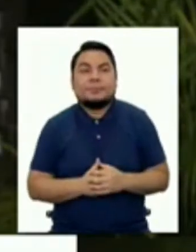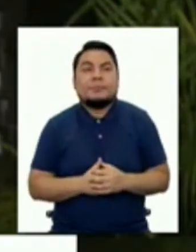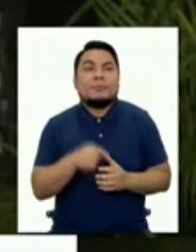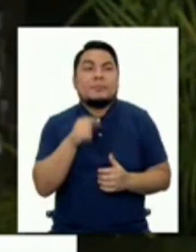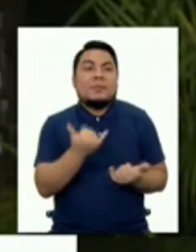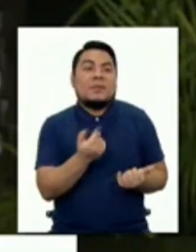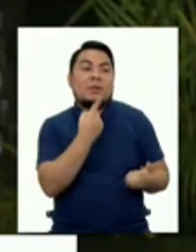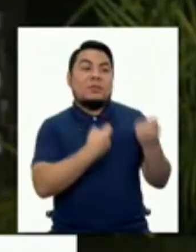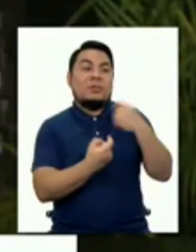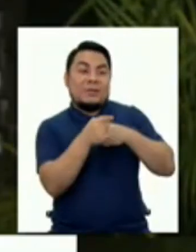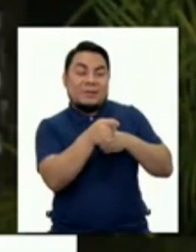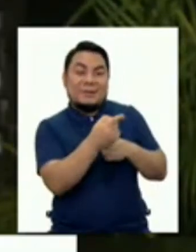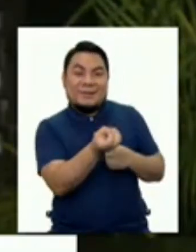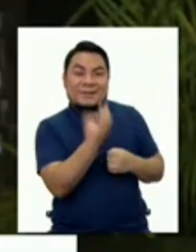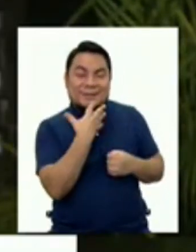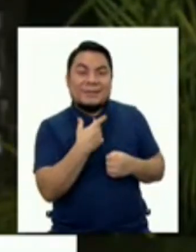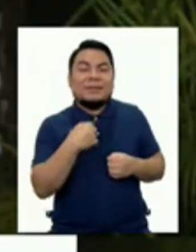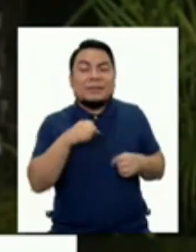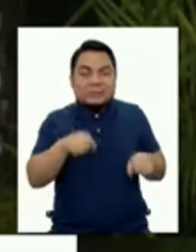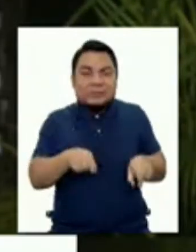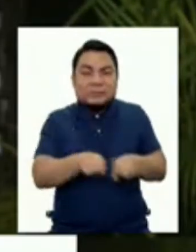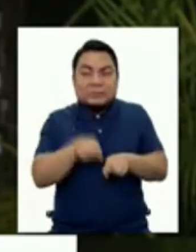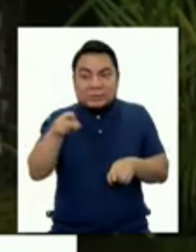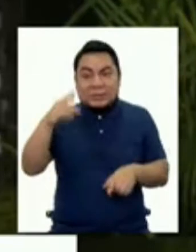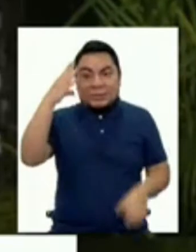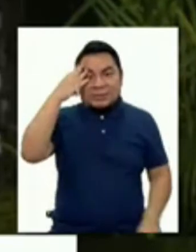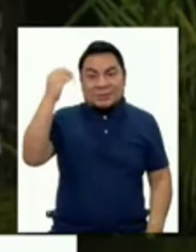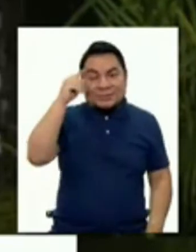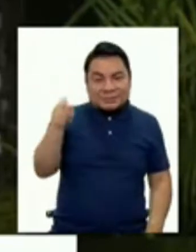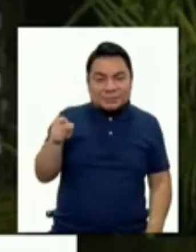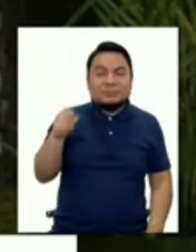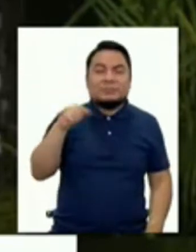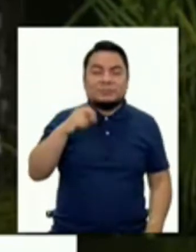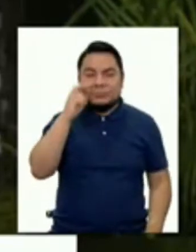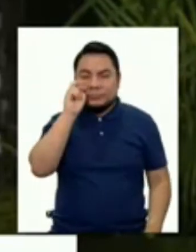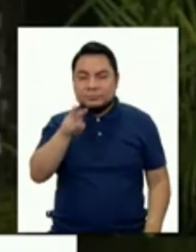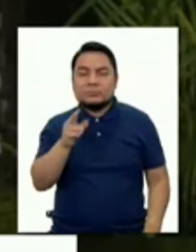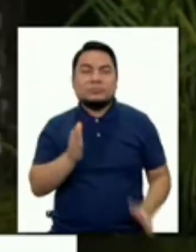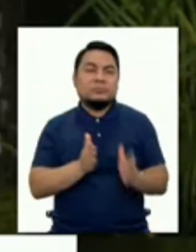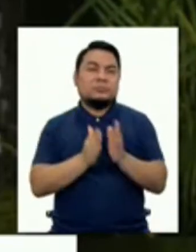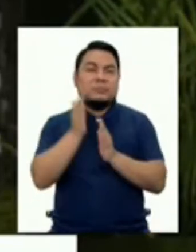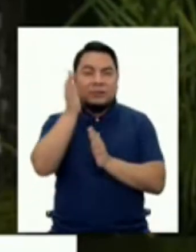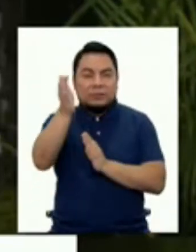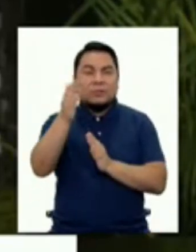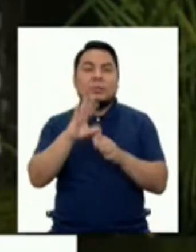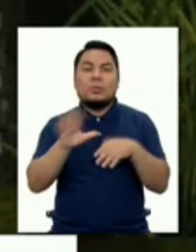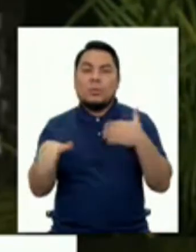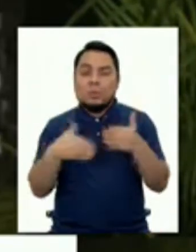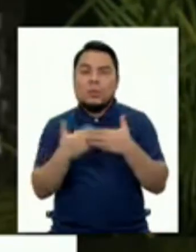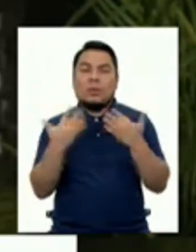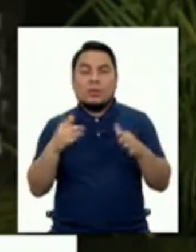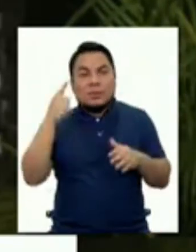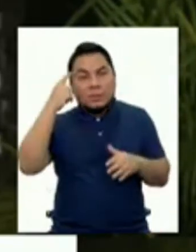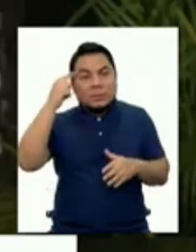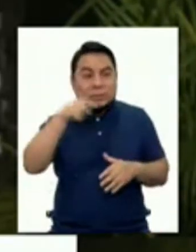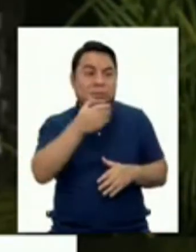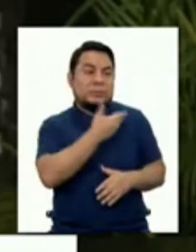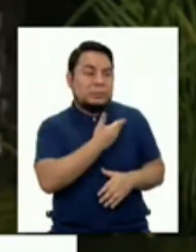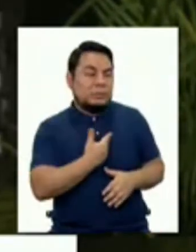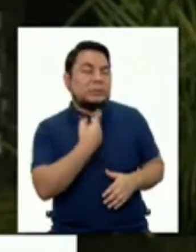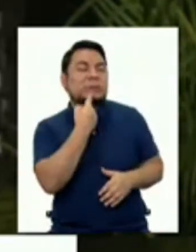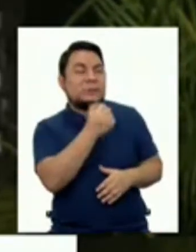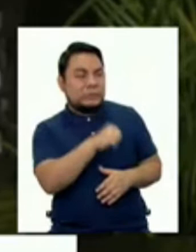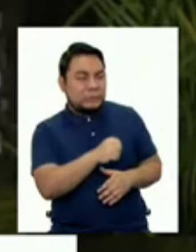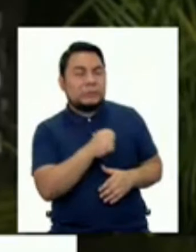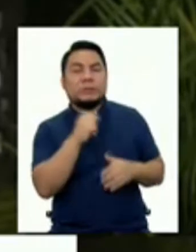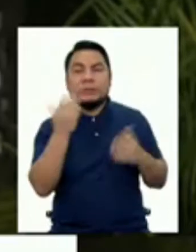que se nos ha planteado, obviamente también de esta experiencia partimos en una visión macro e instituimos a instancia de usted, señor presidente,